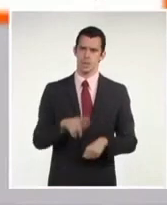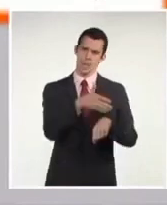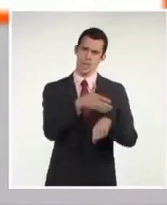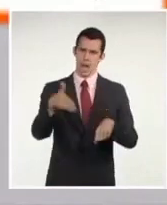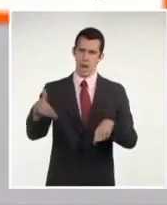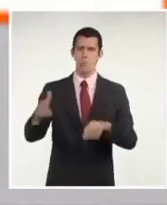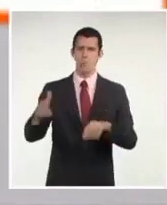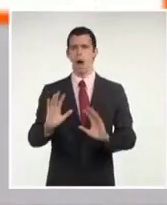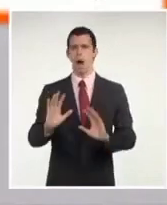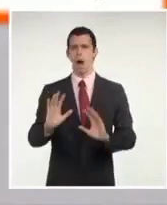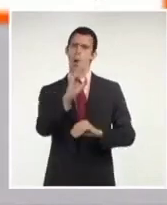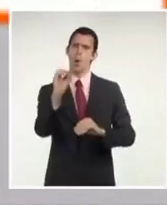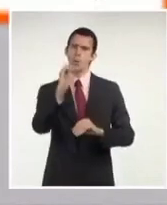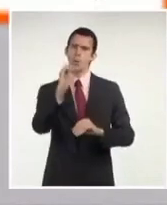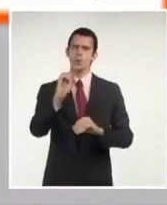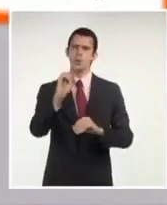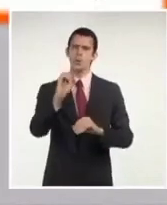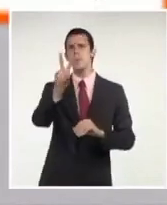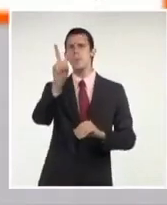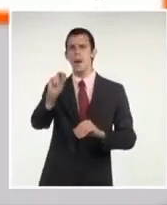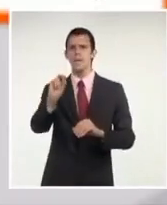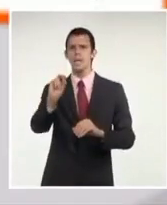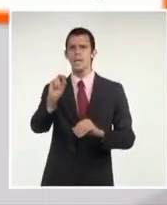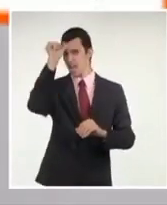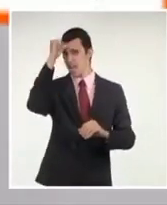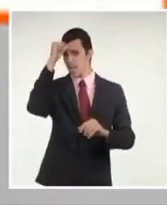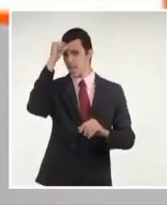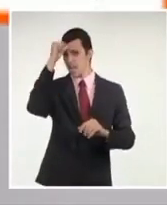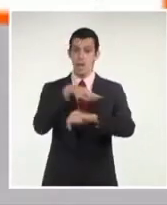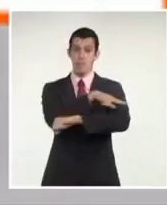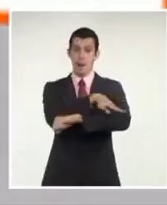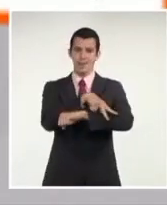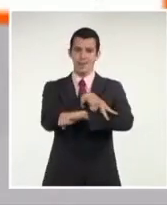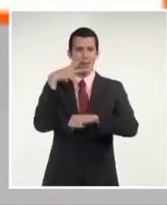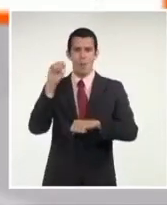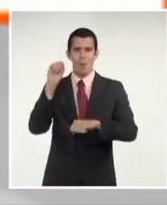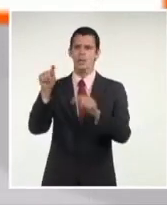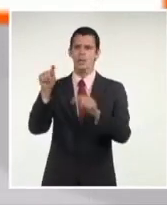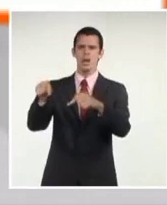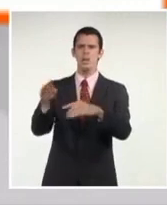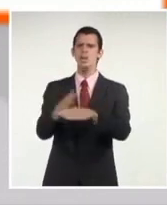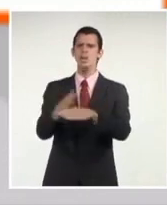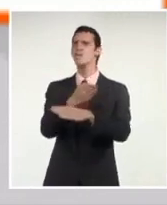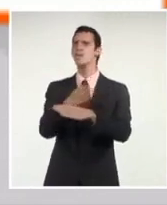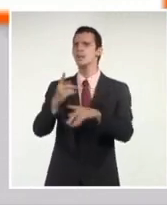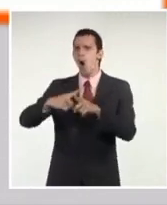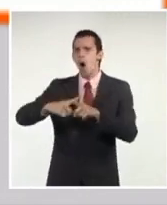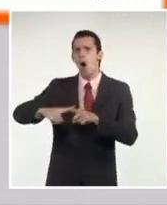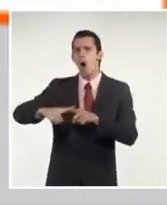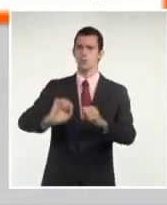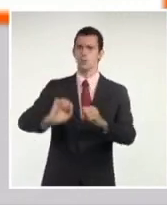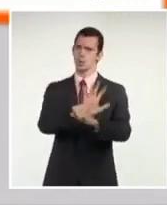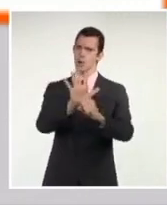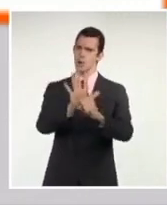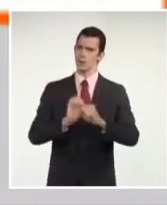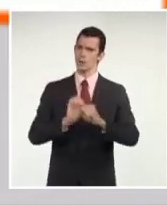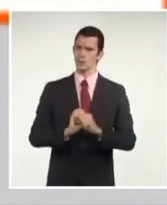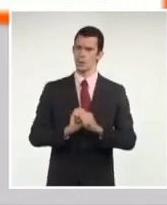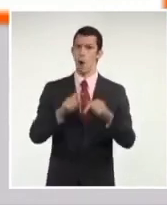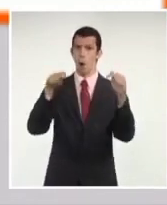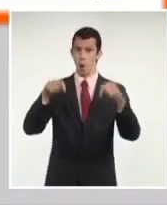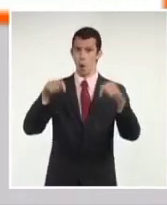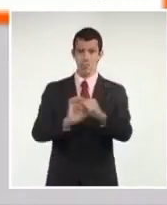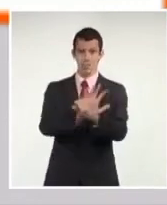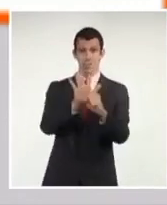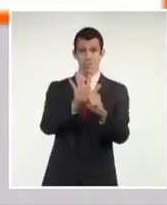del 20 en la India. Hoy está en más de 110 países, ya son más de 110 países de diferentes regiones